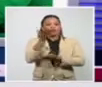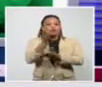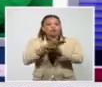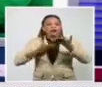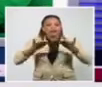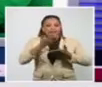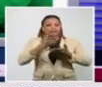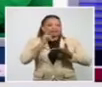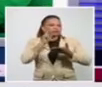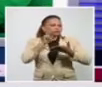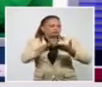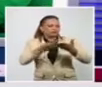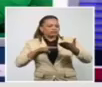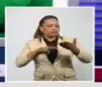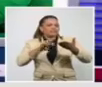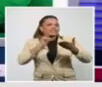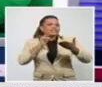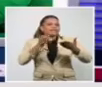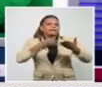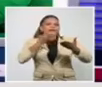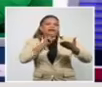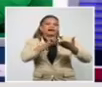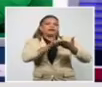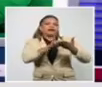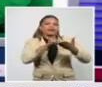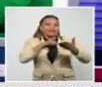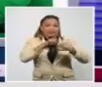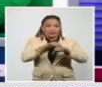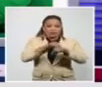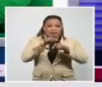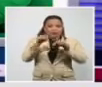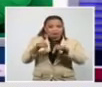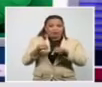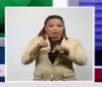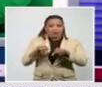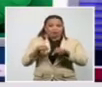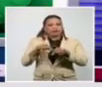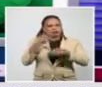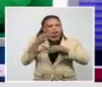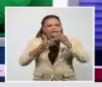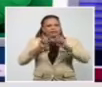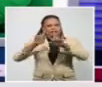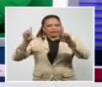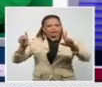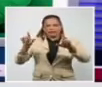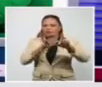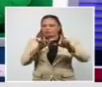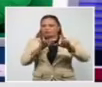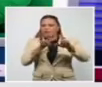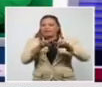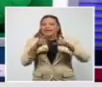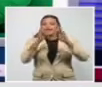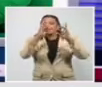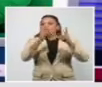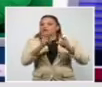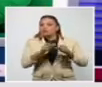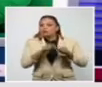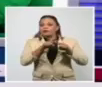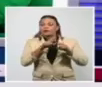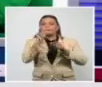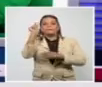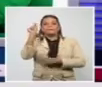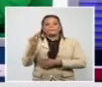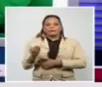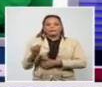en estos momentos, y eso lo explicamos generalmente en el gráfico, pues el número de personas